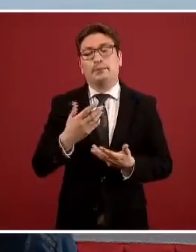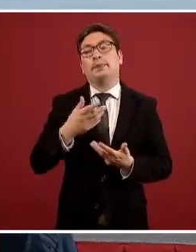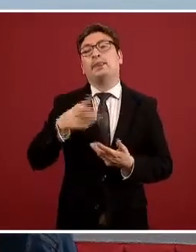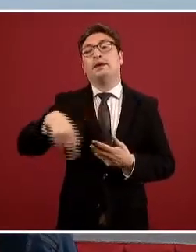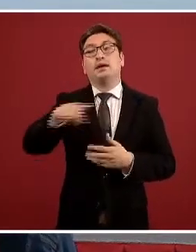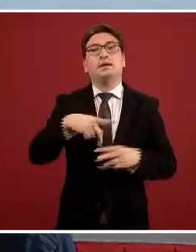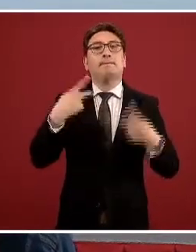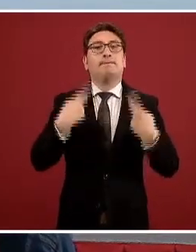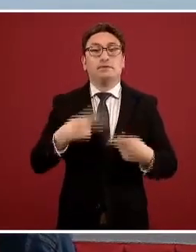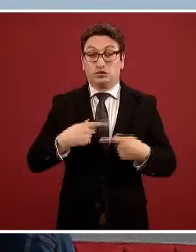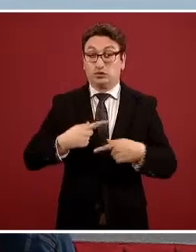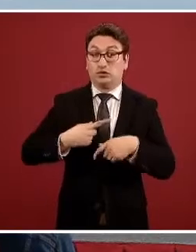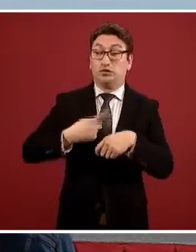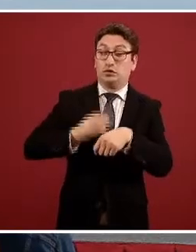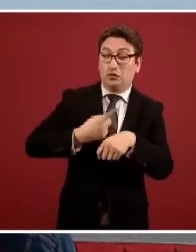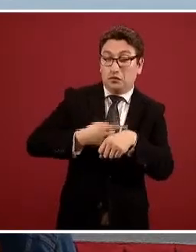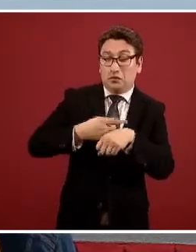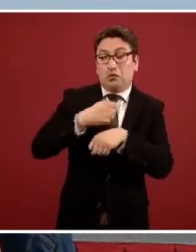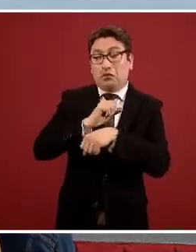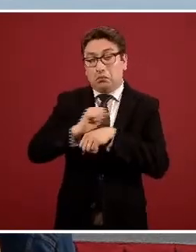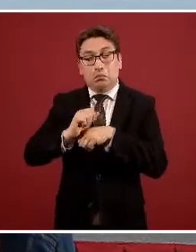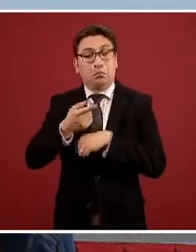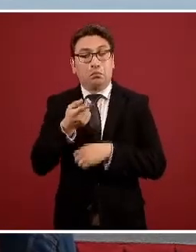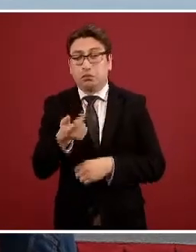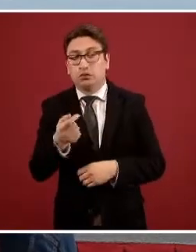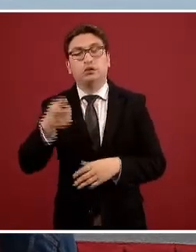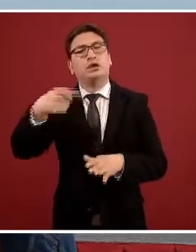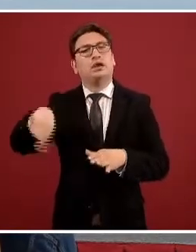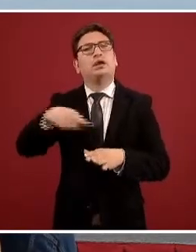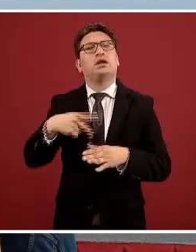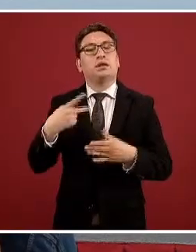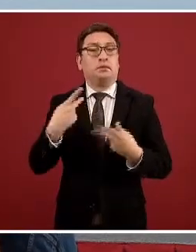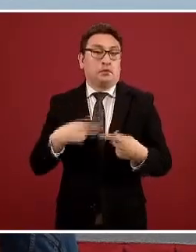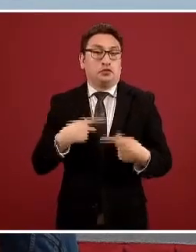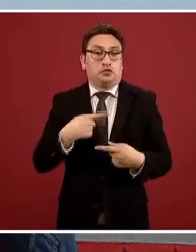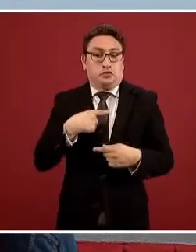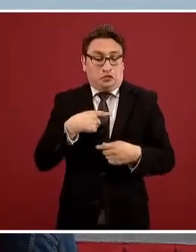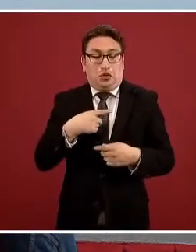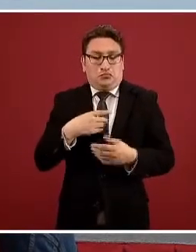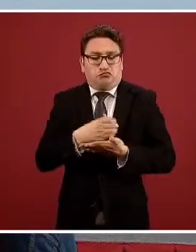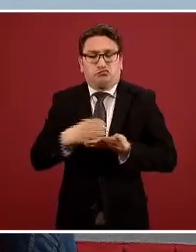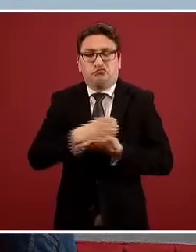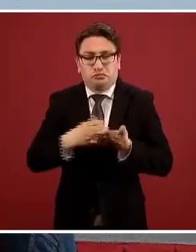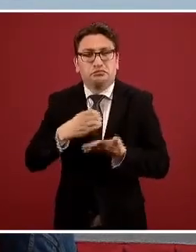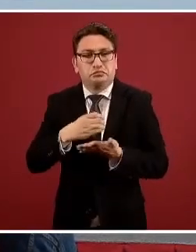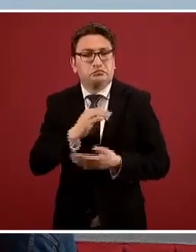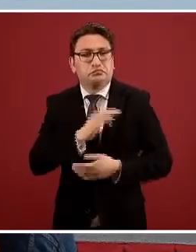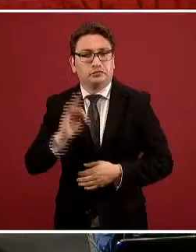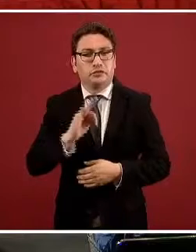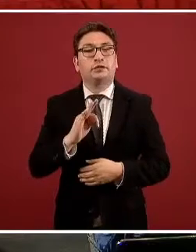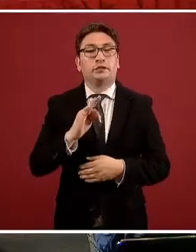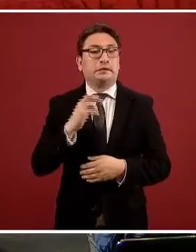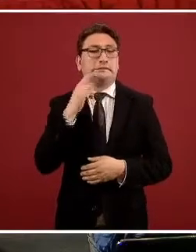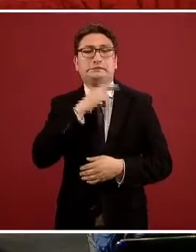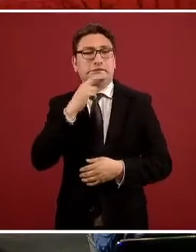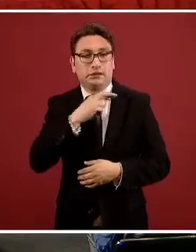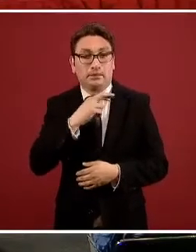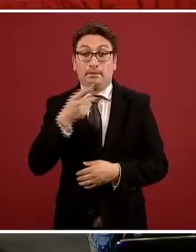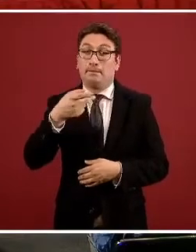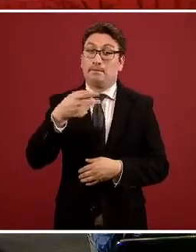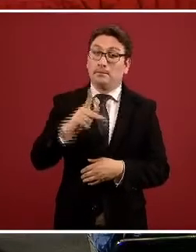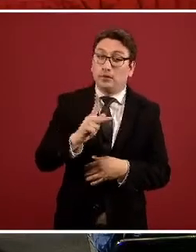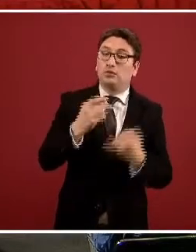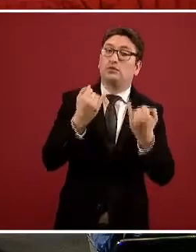las personas con enfermedad leve, que en su mayoría son quienes se recuperan rápido, pero también una proporción